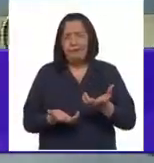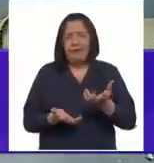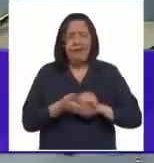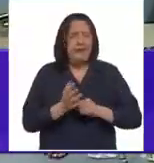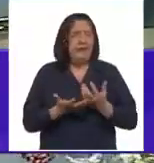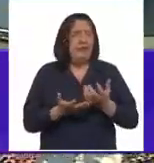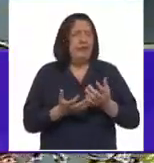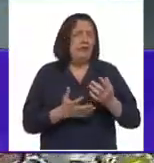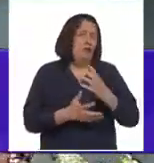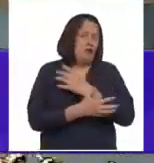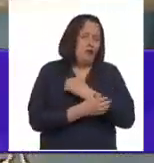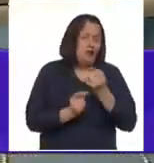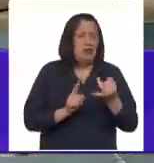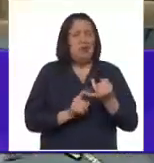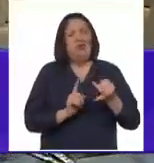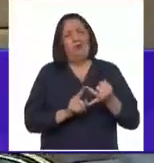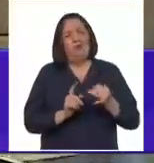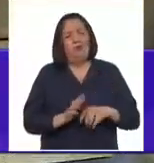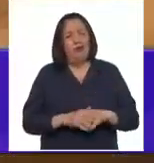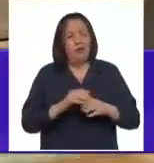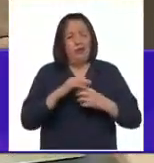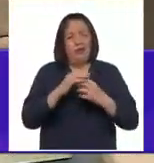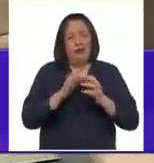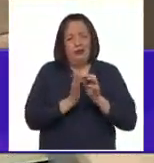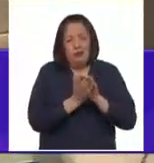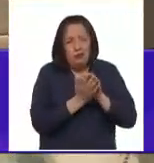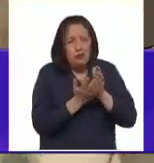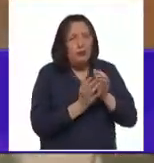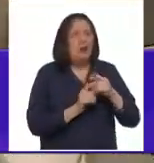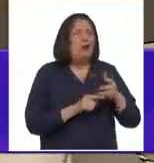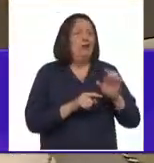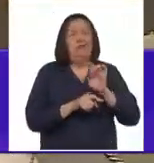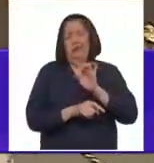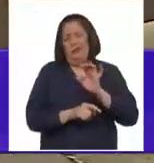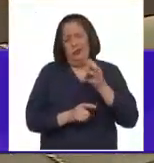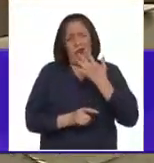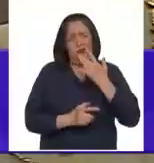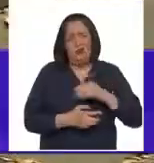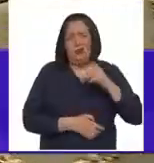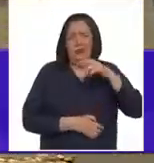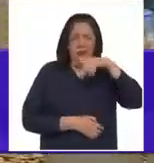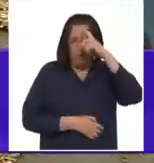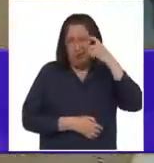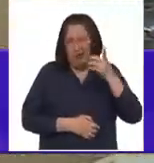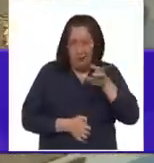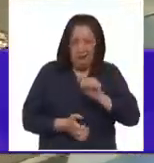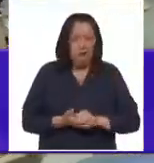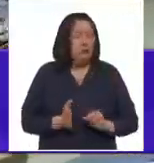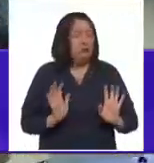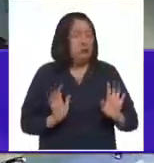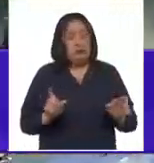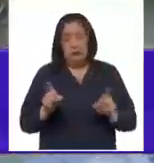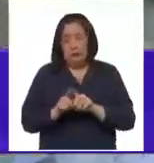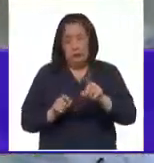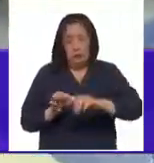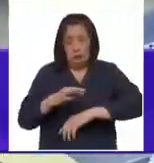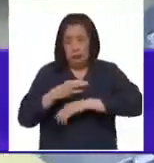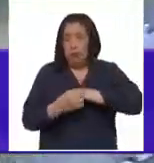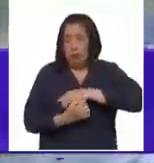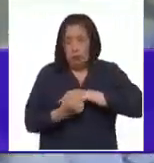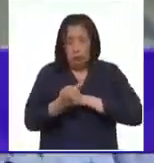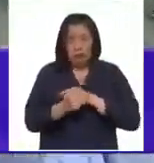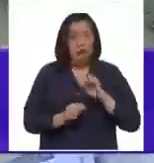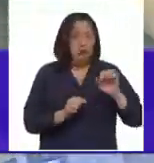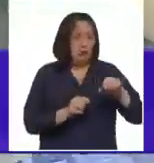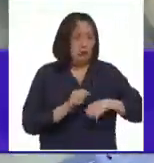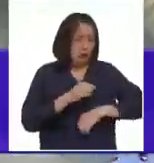hay así en coral, en florcitas. Los colores más o menos de verano. También tenemos, por ejemplo, aquí los relojes.